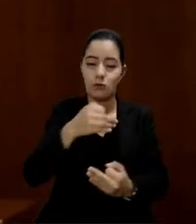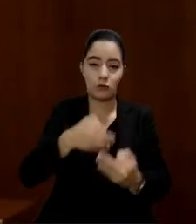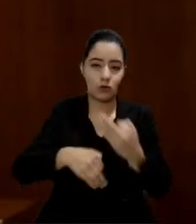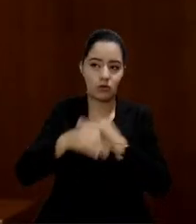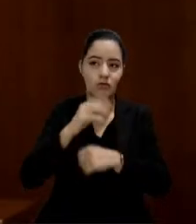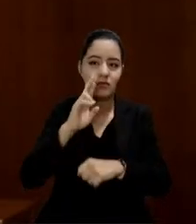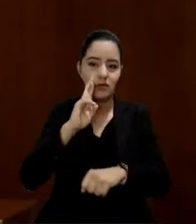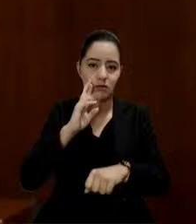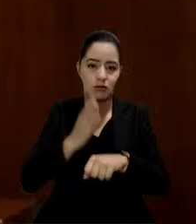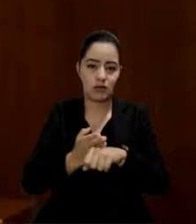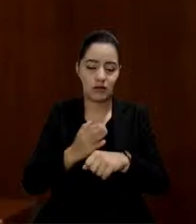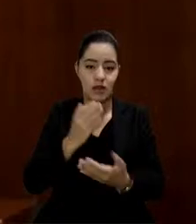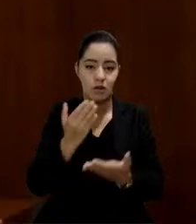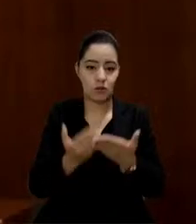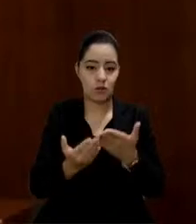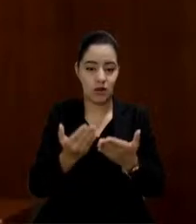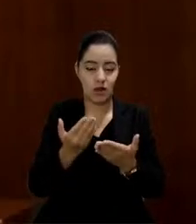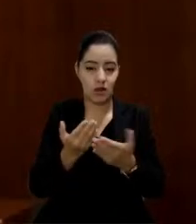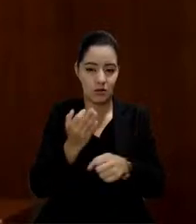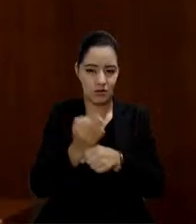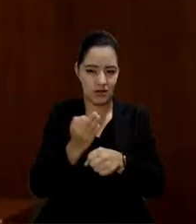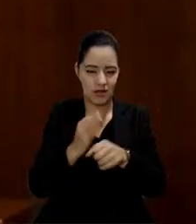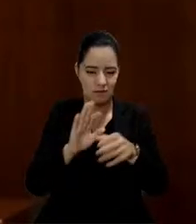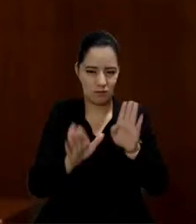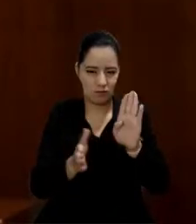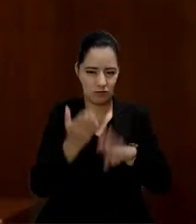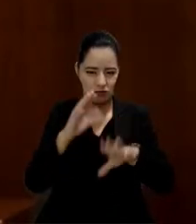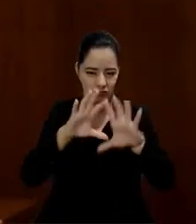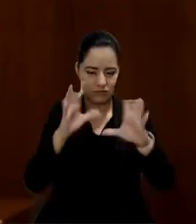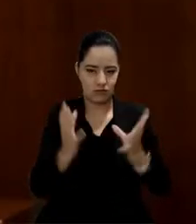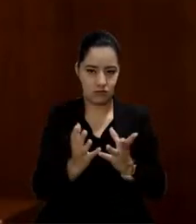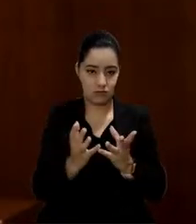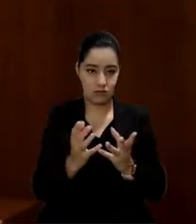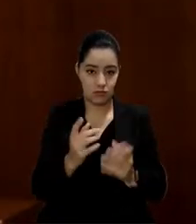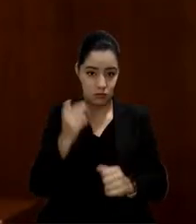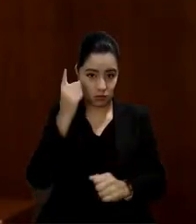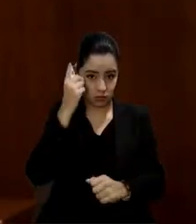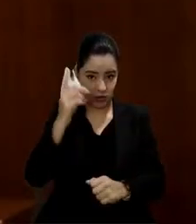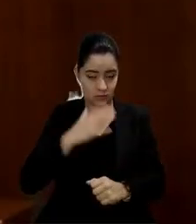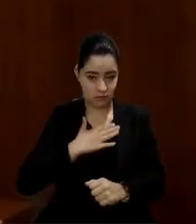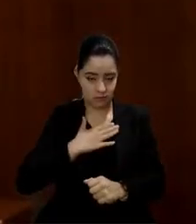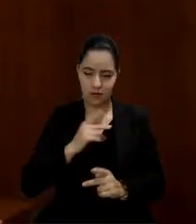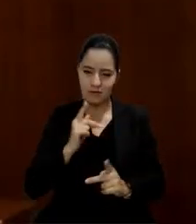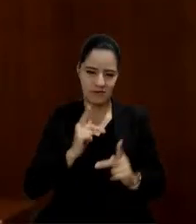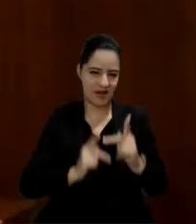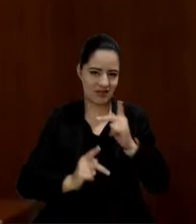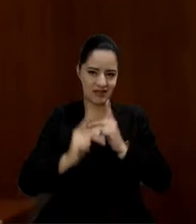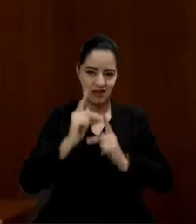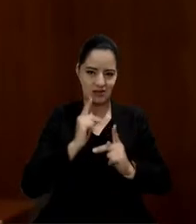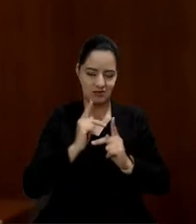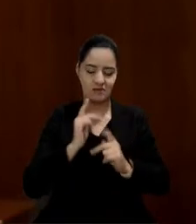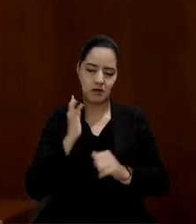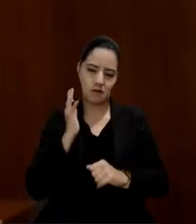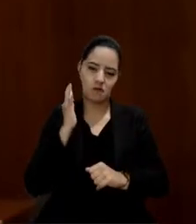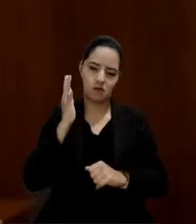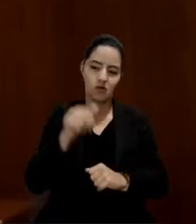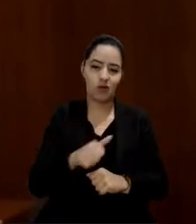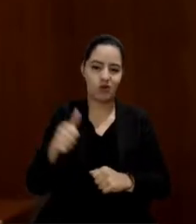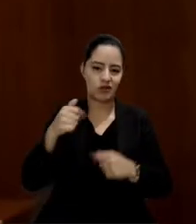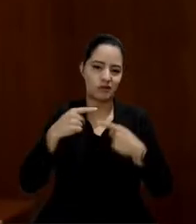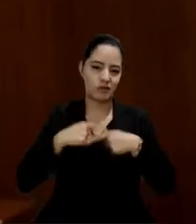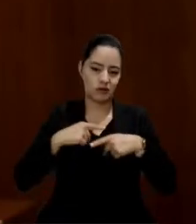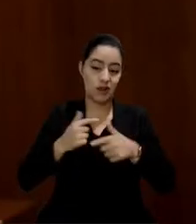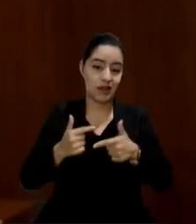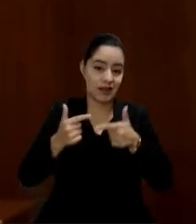fue prestado para heredarlo a las próximas generaciones y no debemos fallarle. Por lo anteriormente expuesto, a nombre del